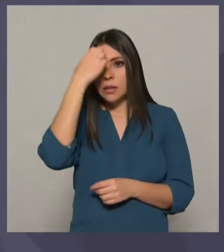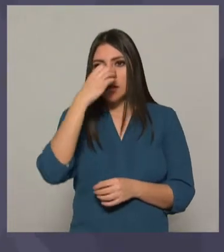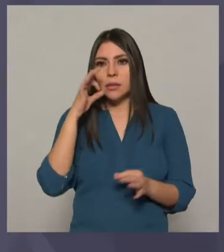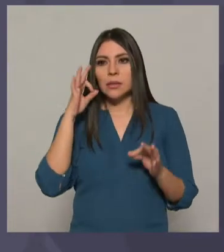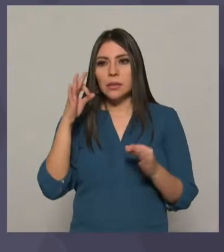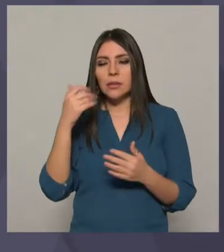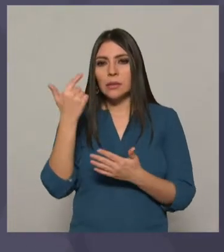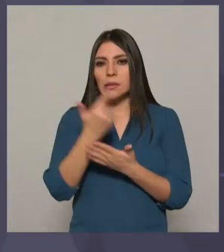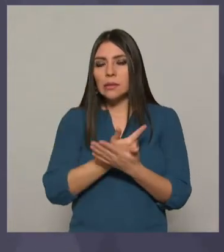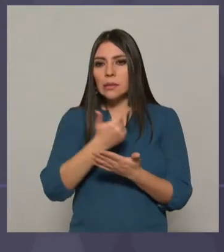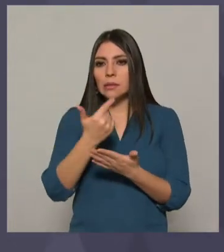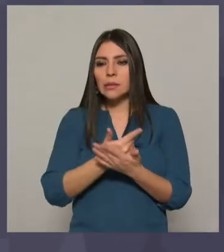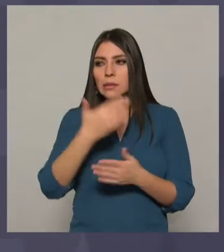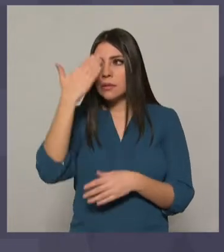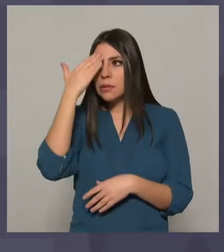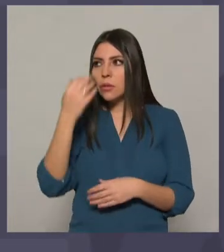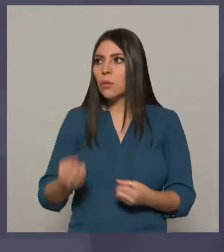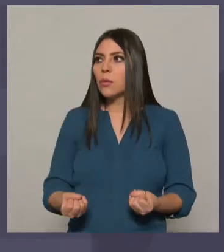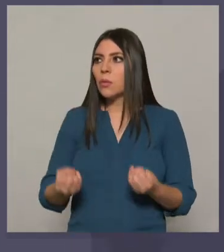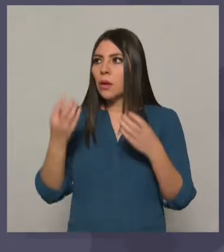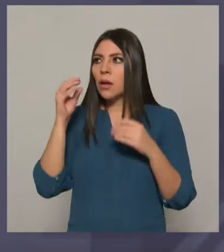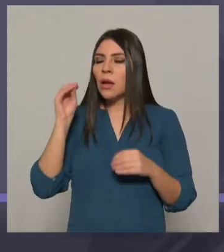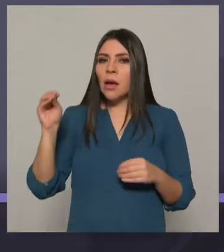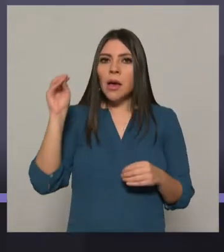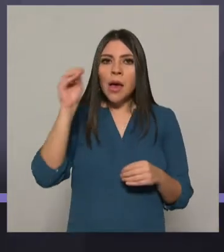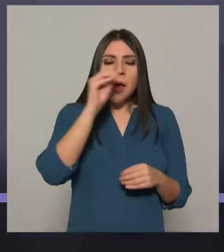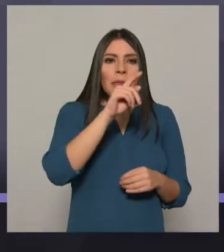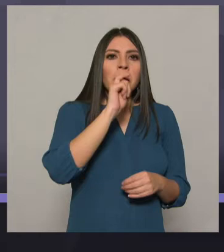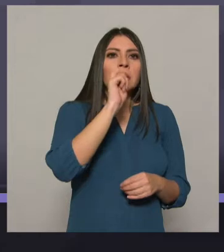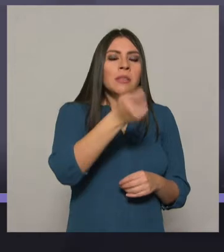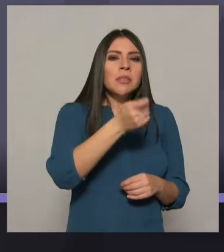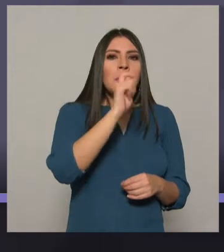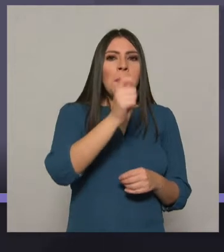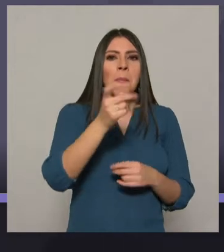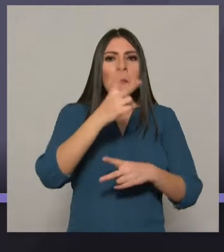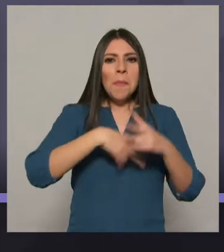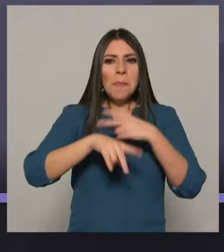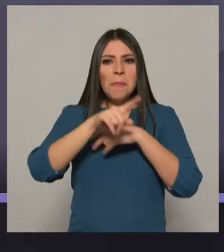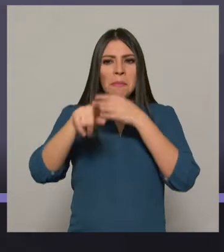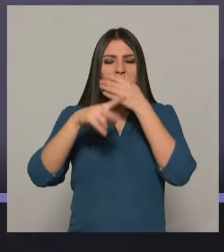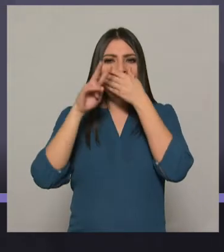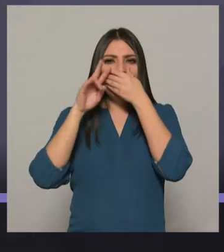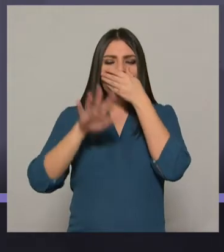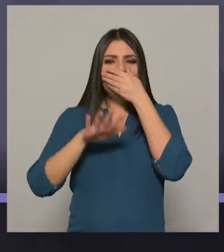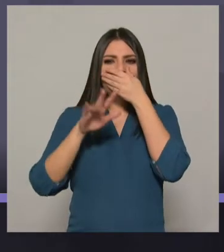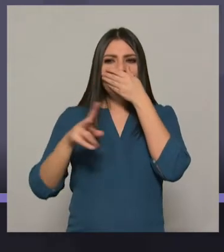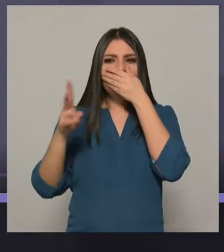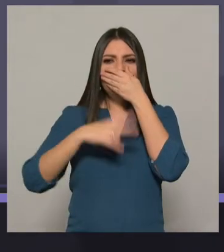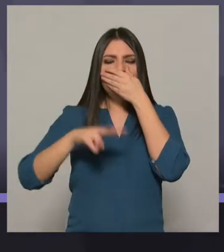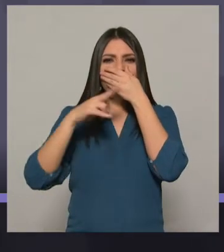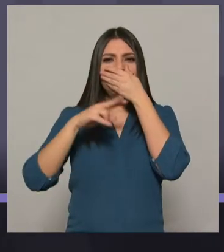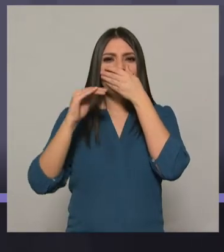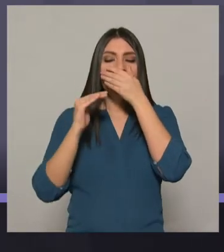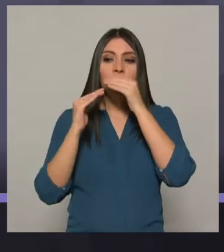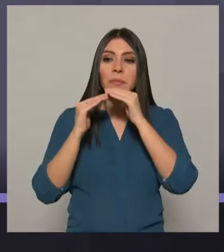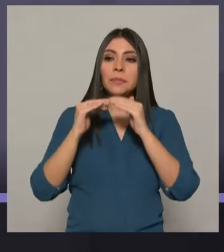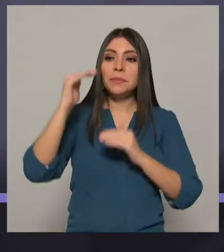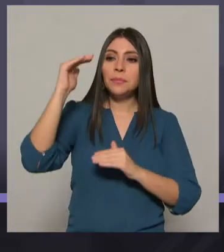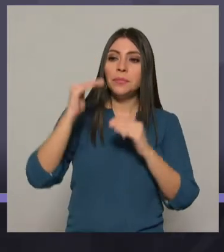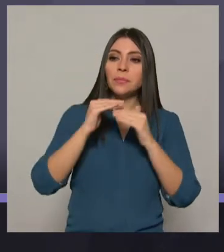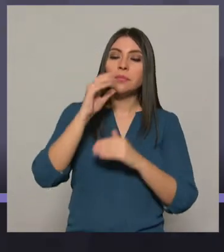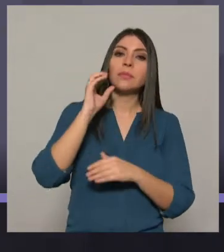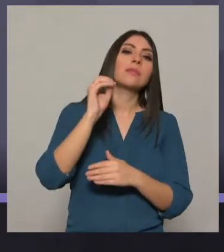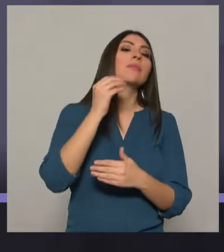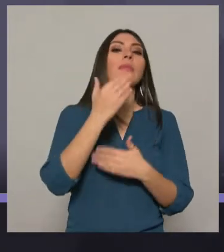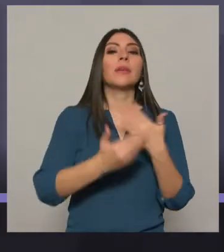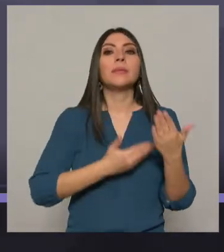cuantitativa. Tenemos que estar pensando que los aumentos o los proyectos, el proyecto de presupuesto que derive en